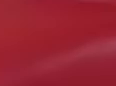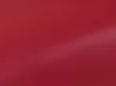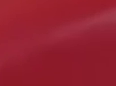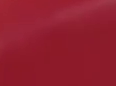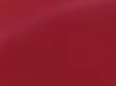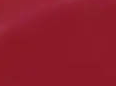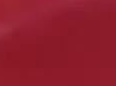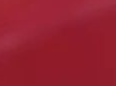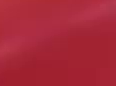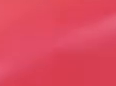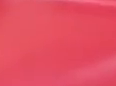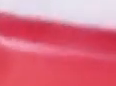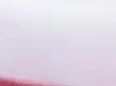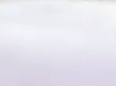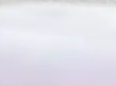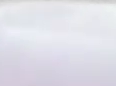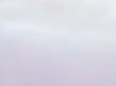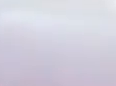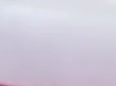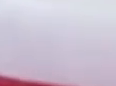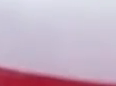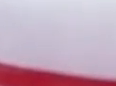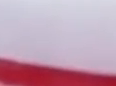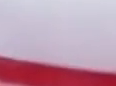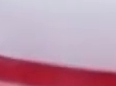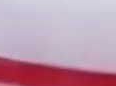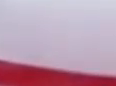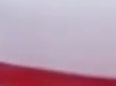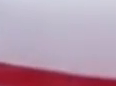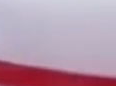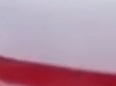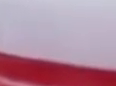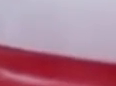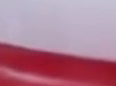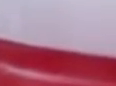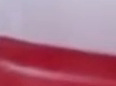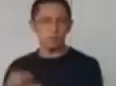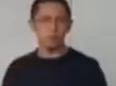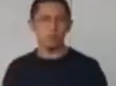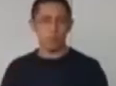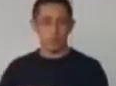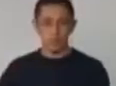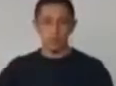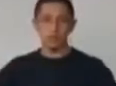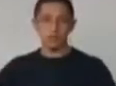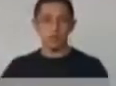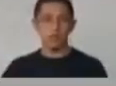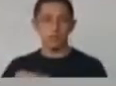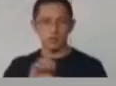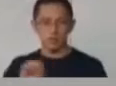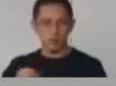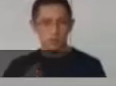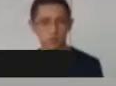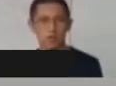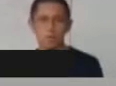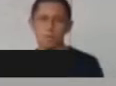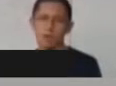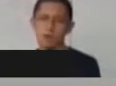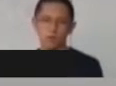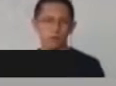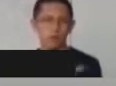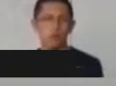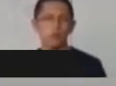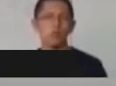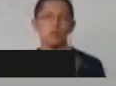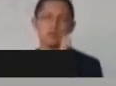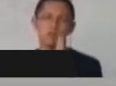vital, ya que las personas intubadas no cuentan con ninguna dosis y ahora se juegan la vida y la muerte. Personas que están